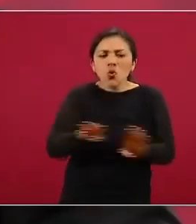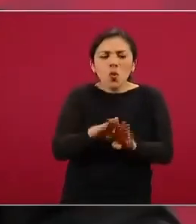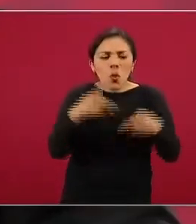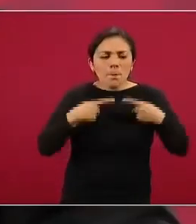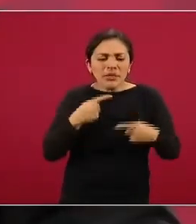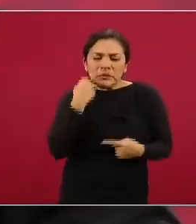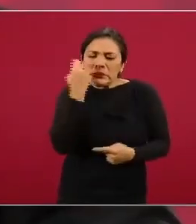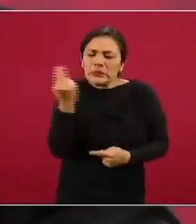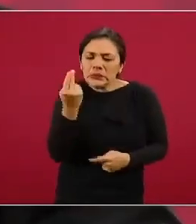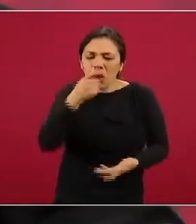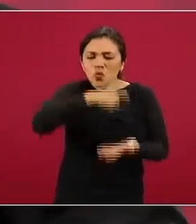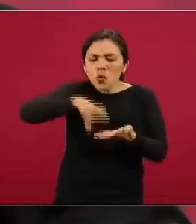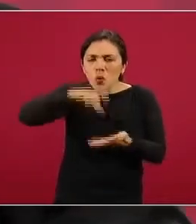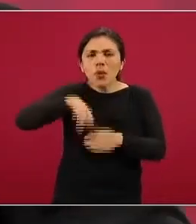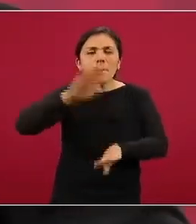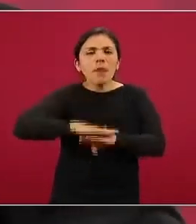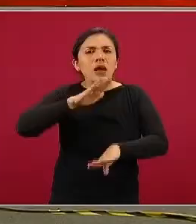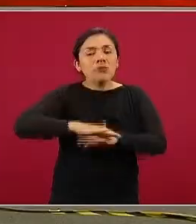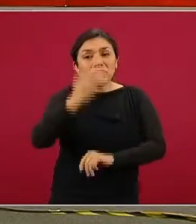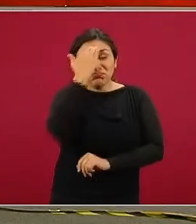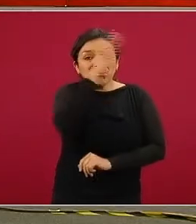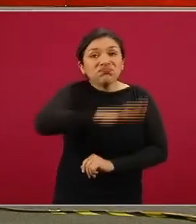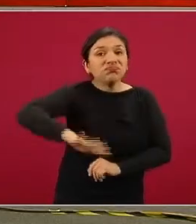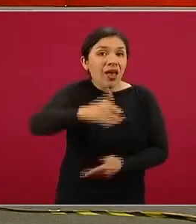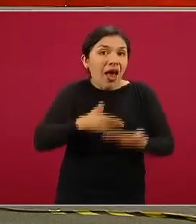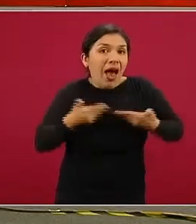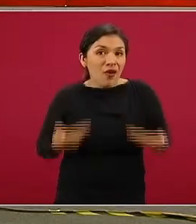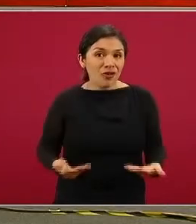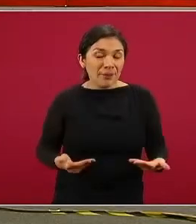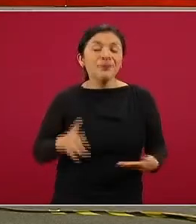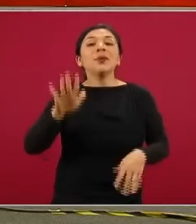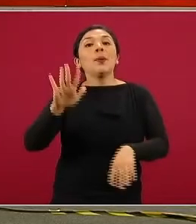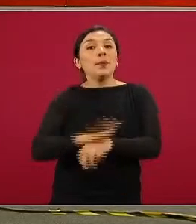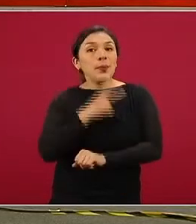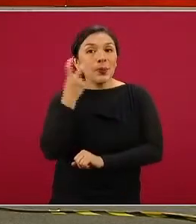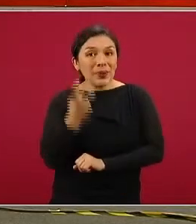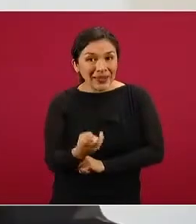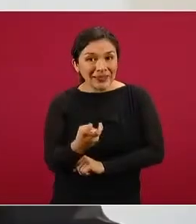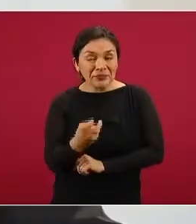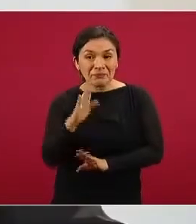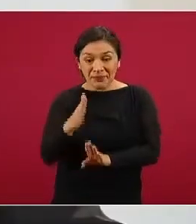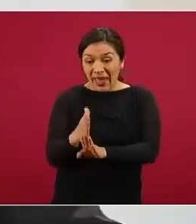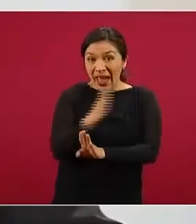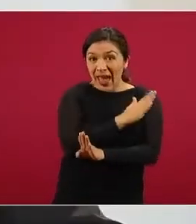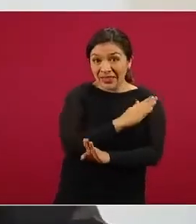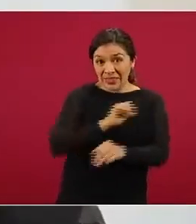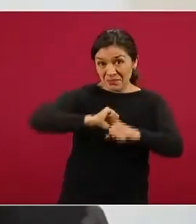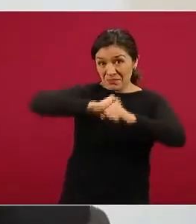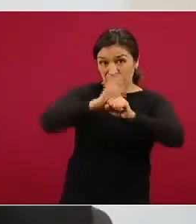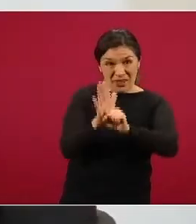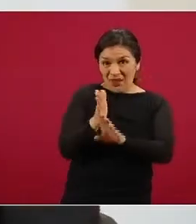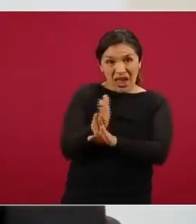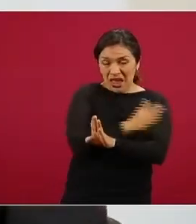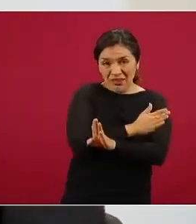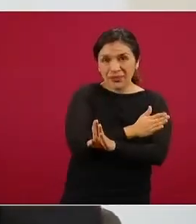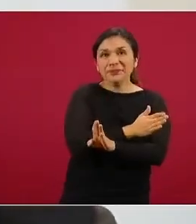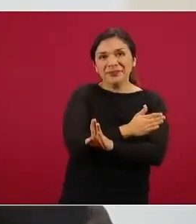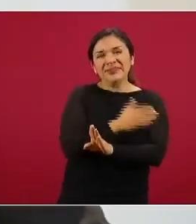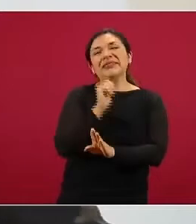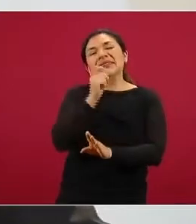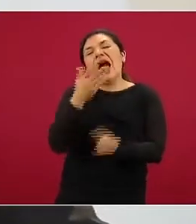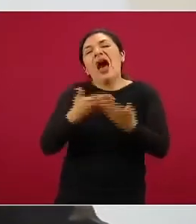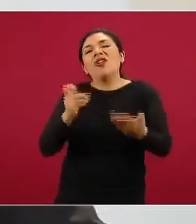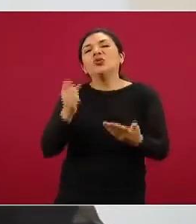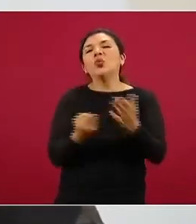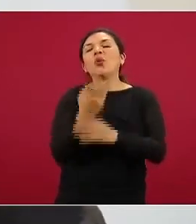consumidor cada vez más informado y exigente. Por tal motivo, antes de la pandemia, hay que hablar un antes y un